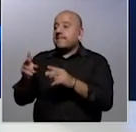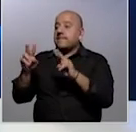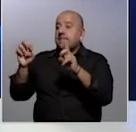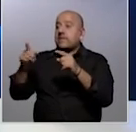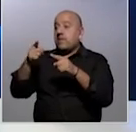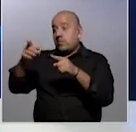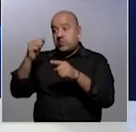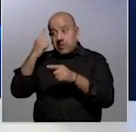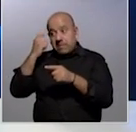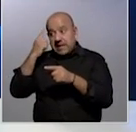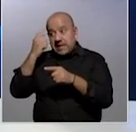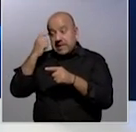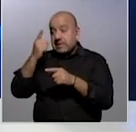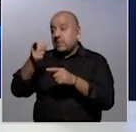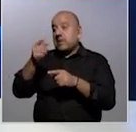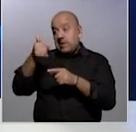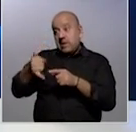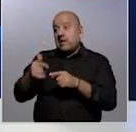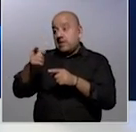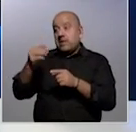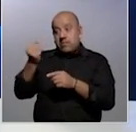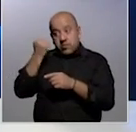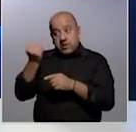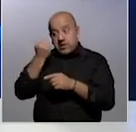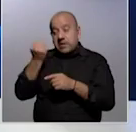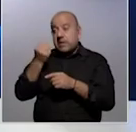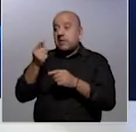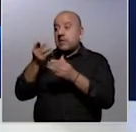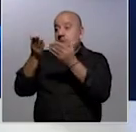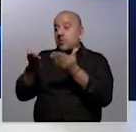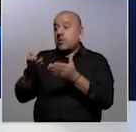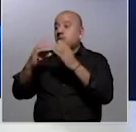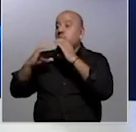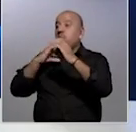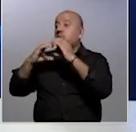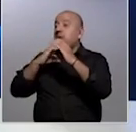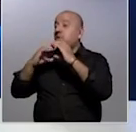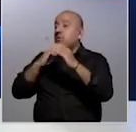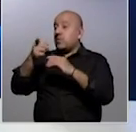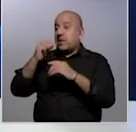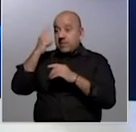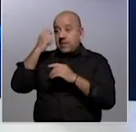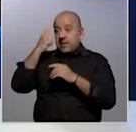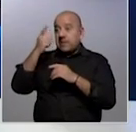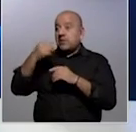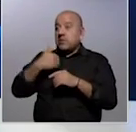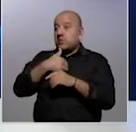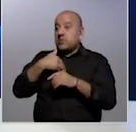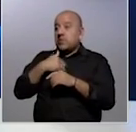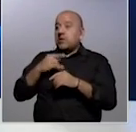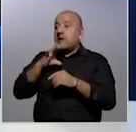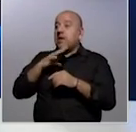expertise de ustedes que son importantes como comunicadores tendríamos que seguir